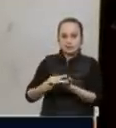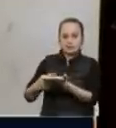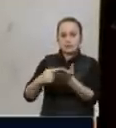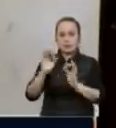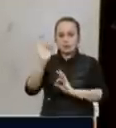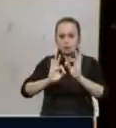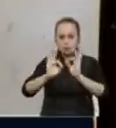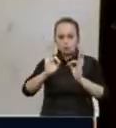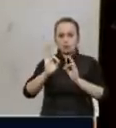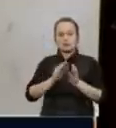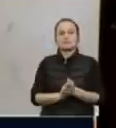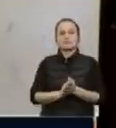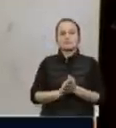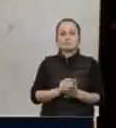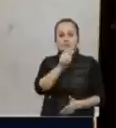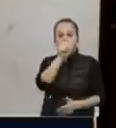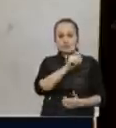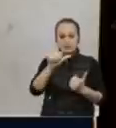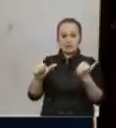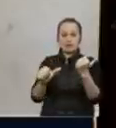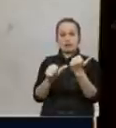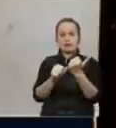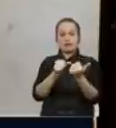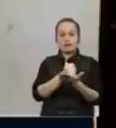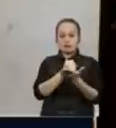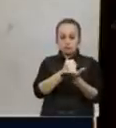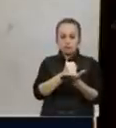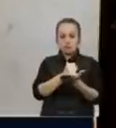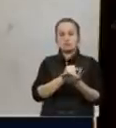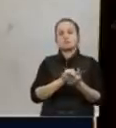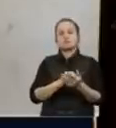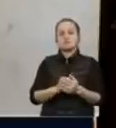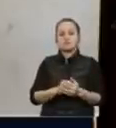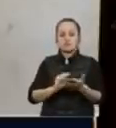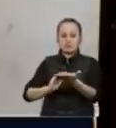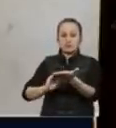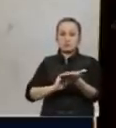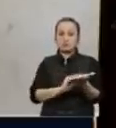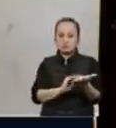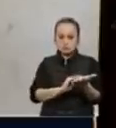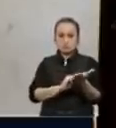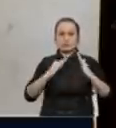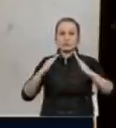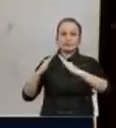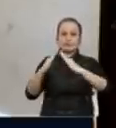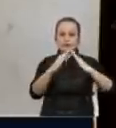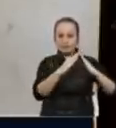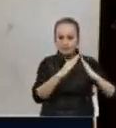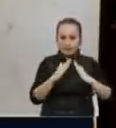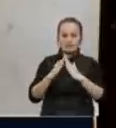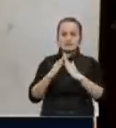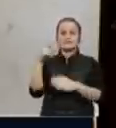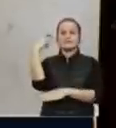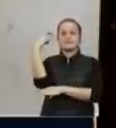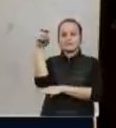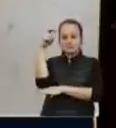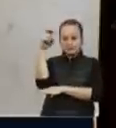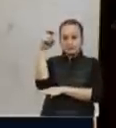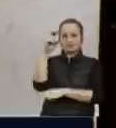Orden, bienestar del personal de apoyo de despliegue operacional, mantenimiento de viviendas fiscales.